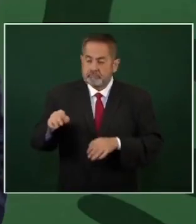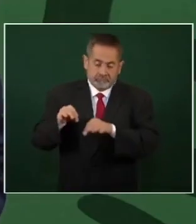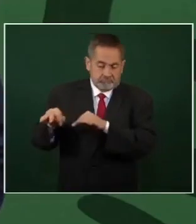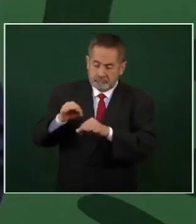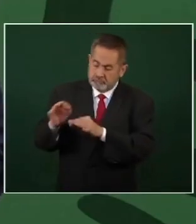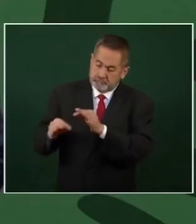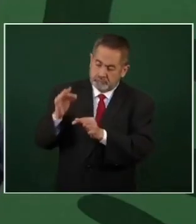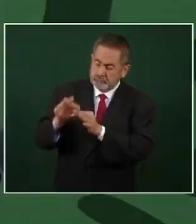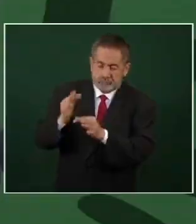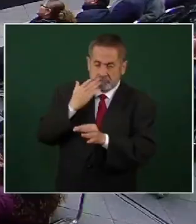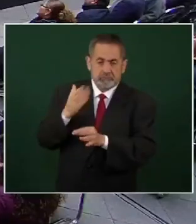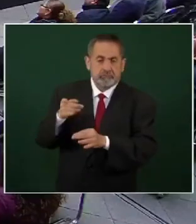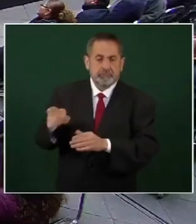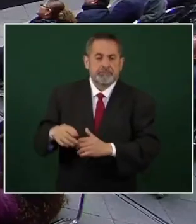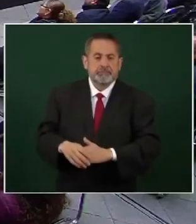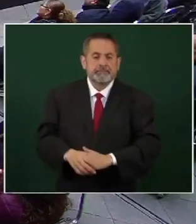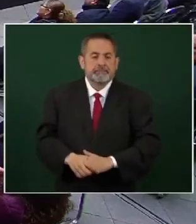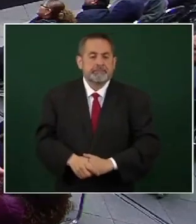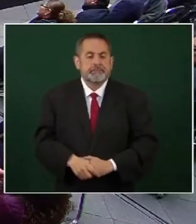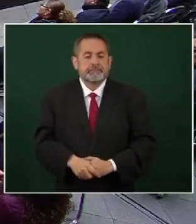trabajando.